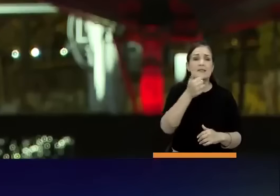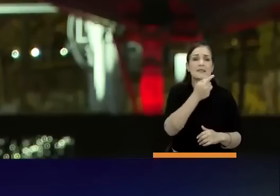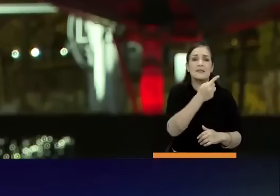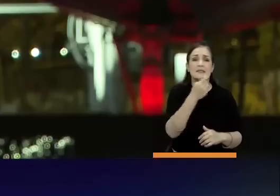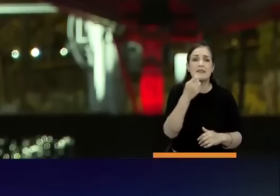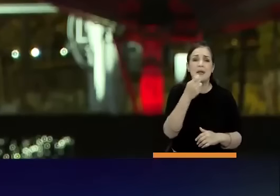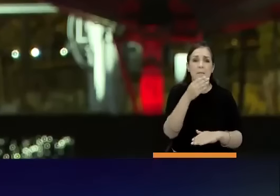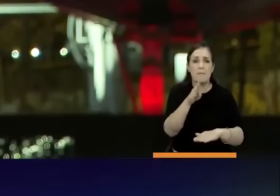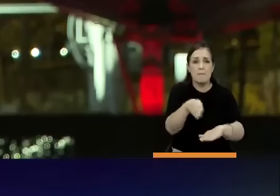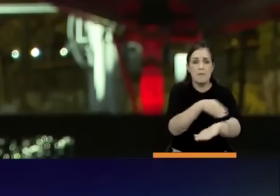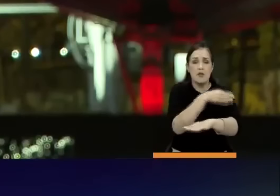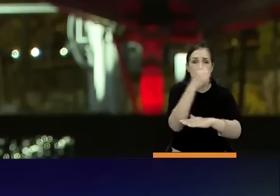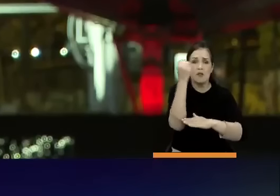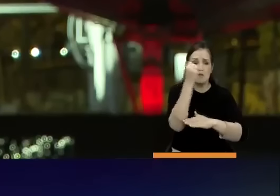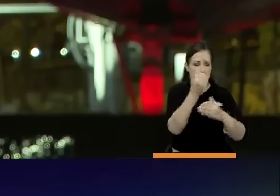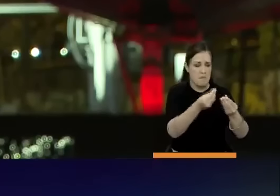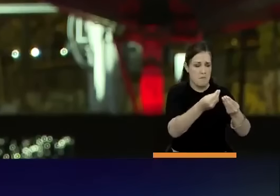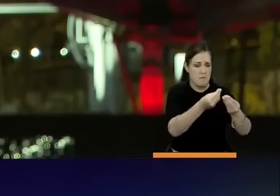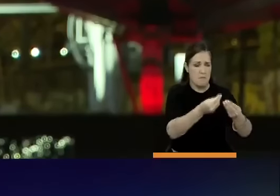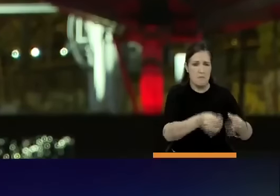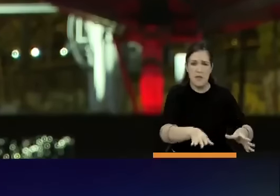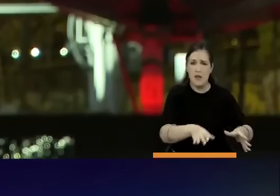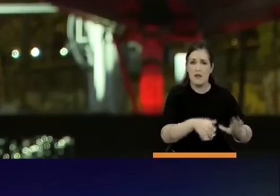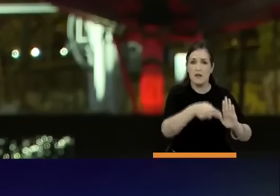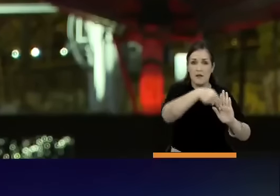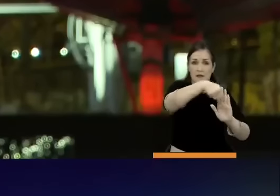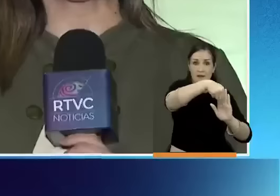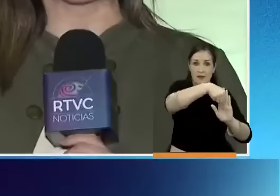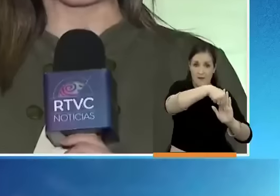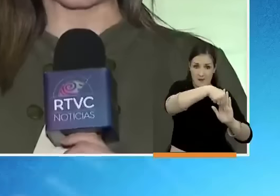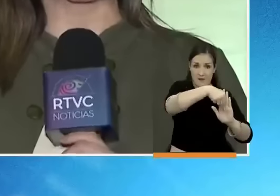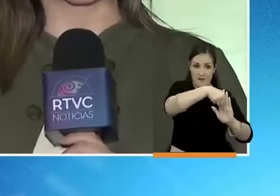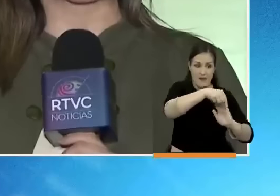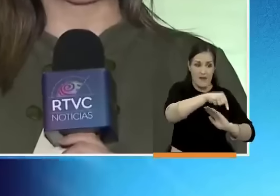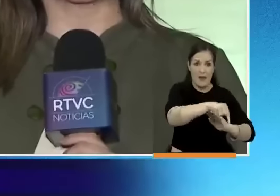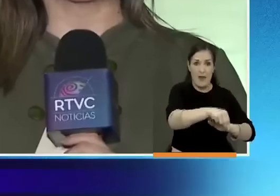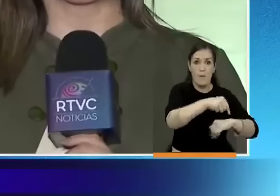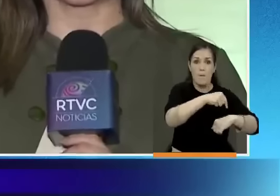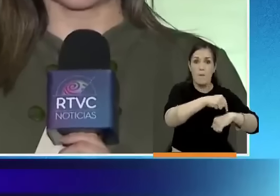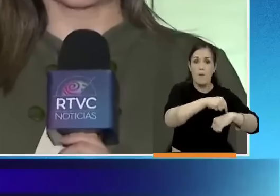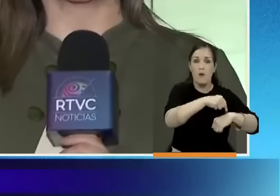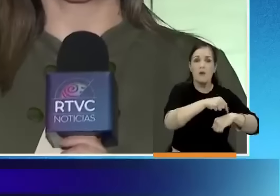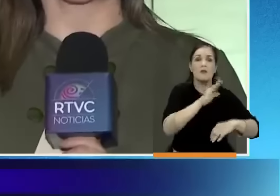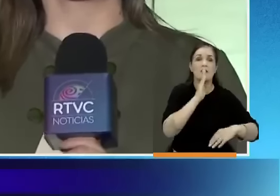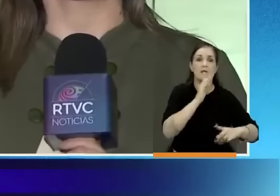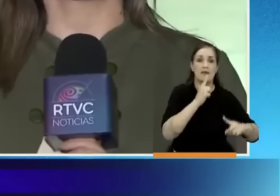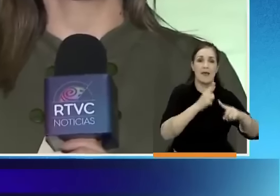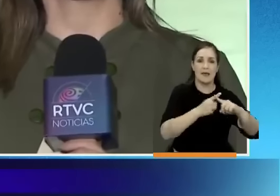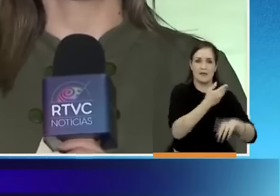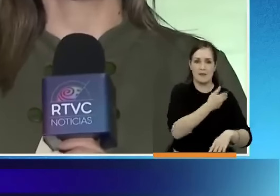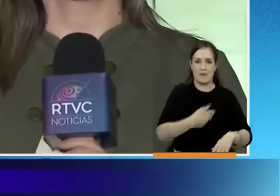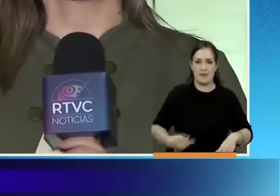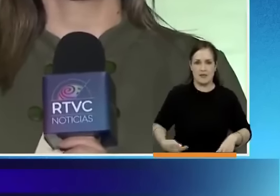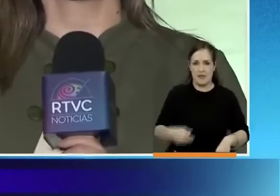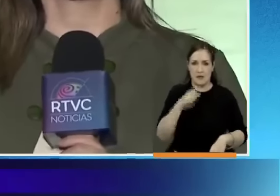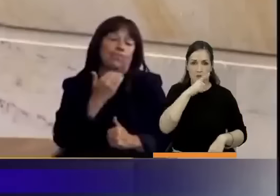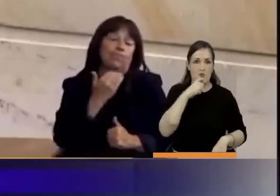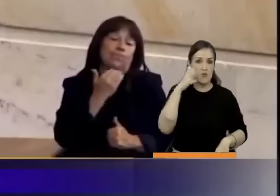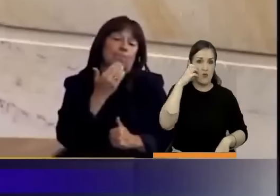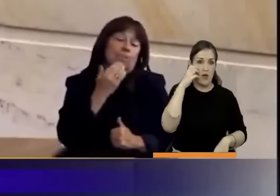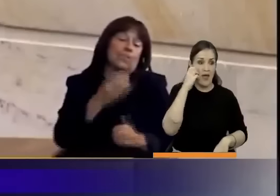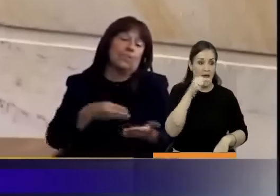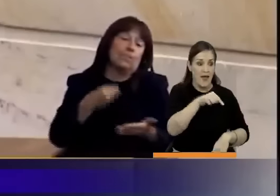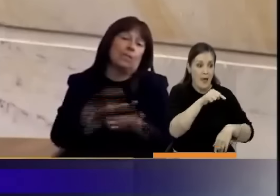malversados durante la atención de la pandemia del COVID-19 en el gobierno del expresidente Iván Duque.